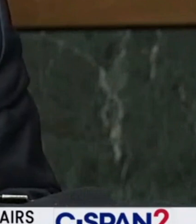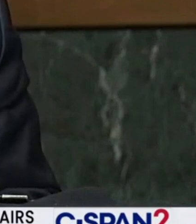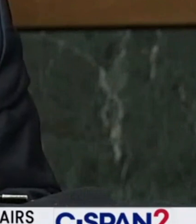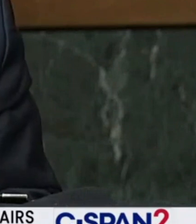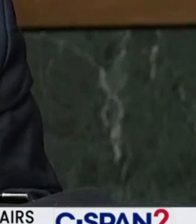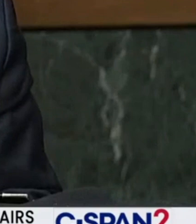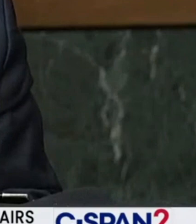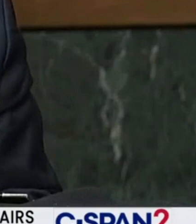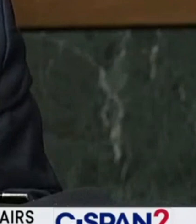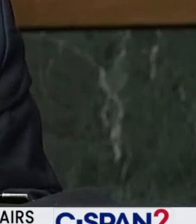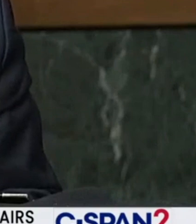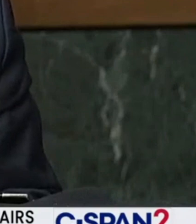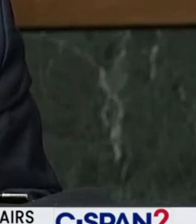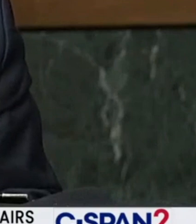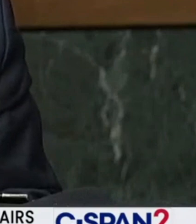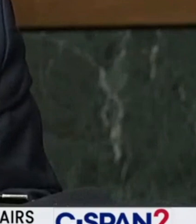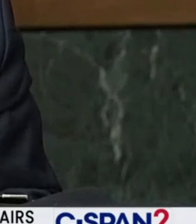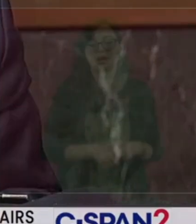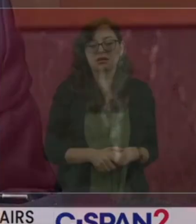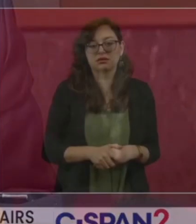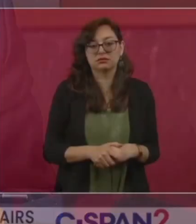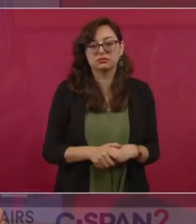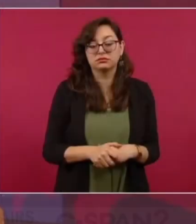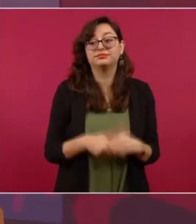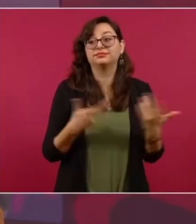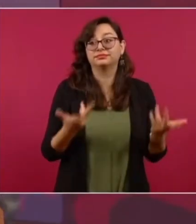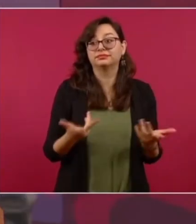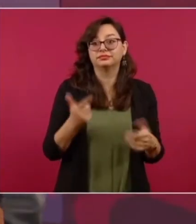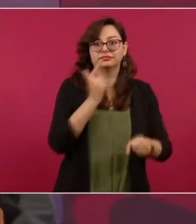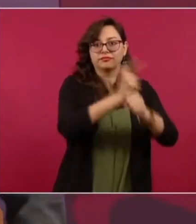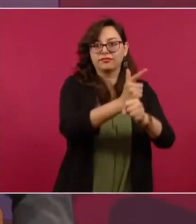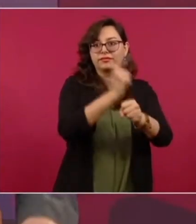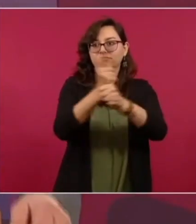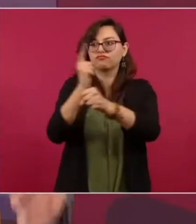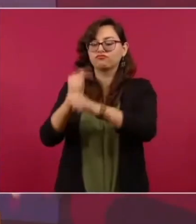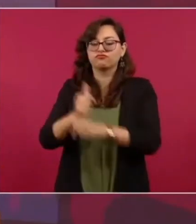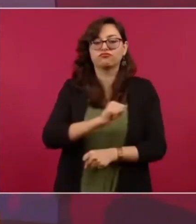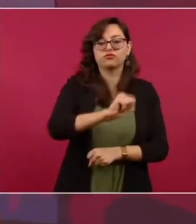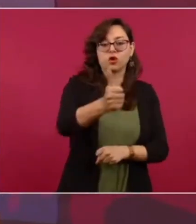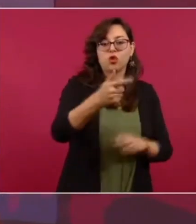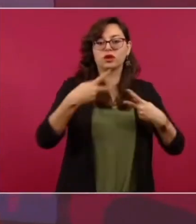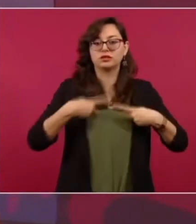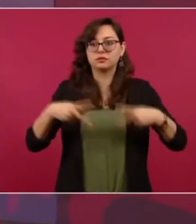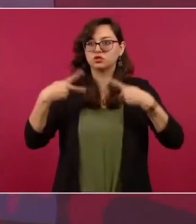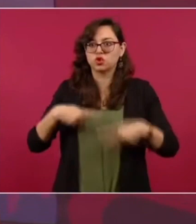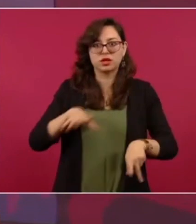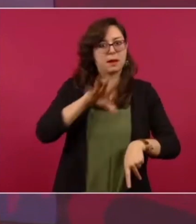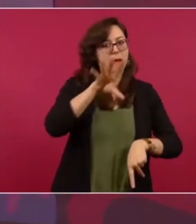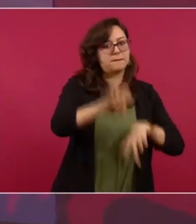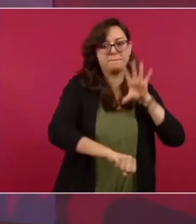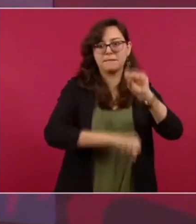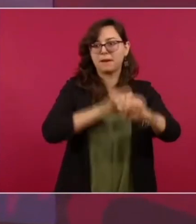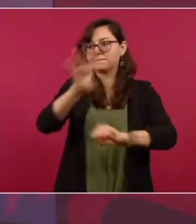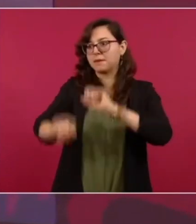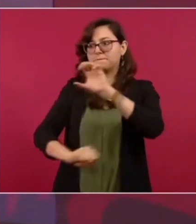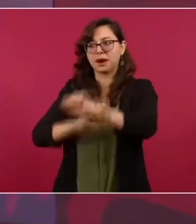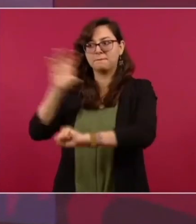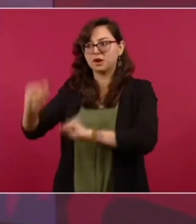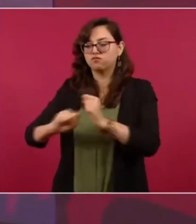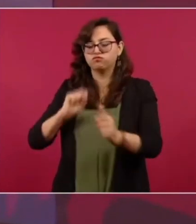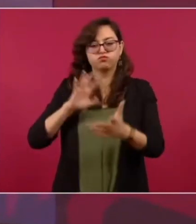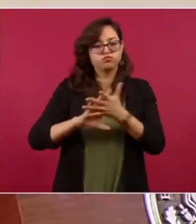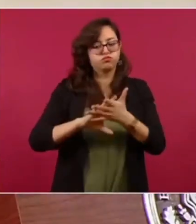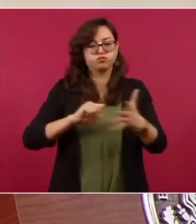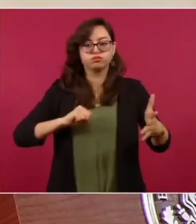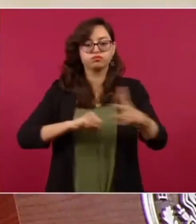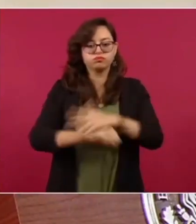Obrador Que respete nuestra soberanía recordemos que fue la semana pasada cuando el mandatario mexicano advirtió legisladores del partido republicano